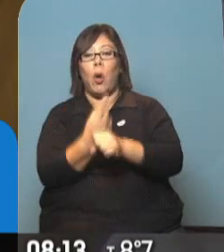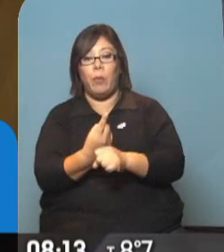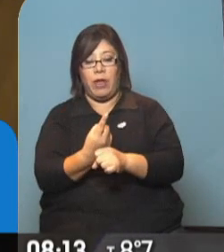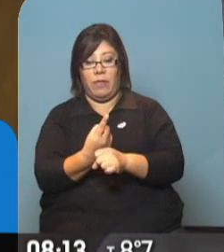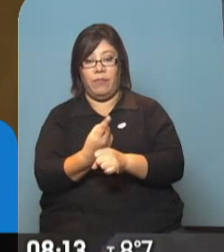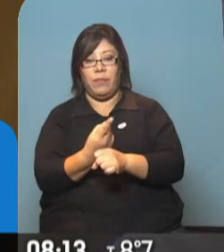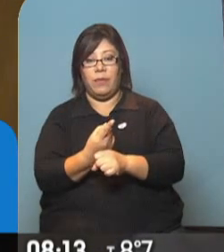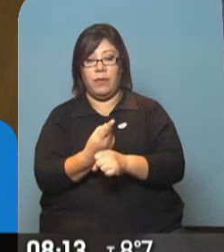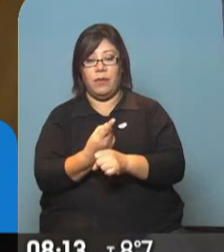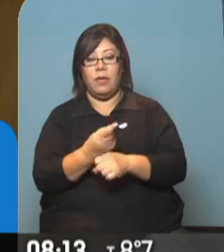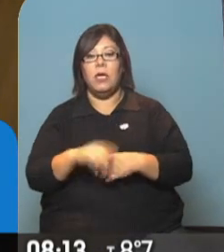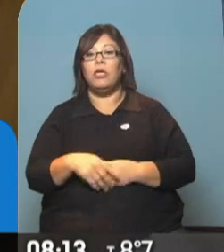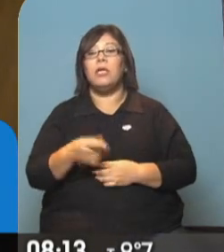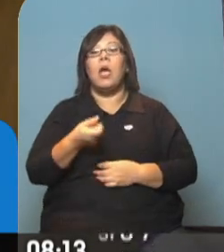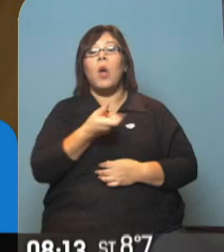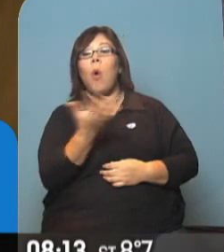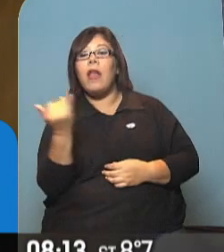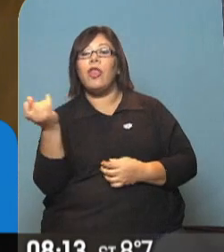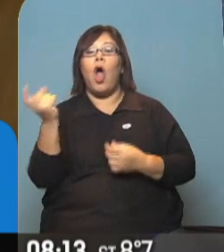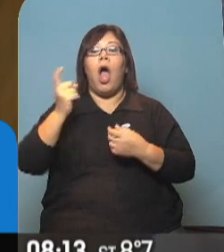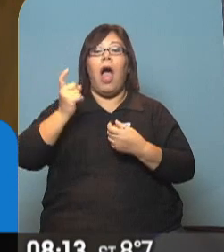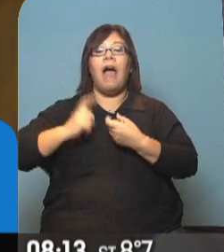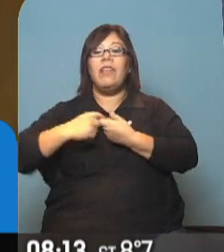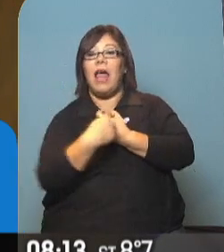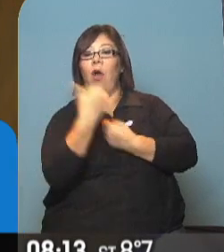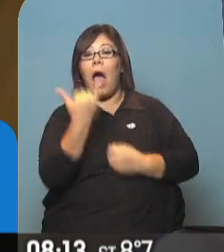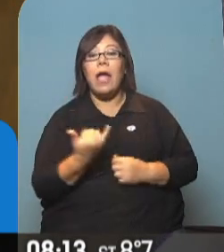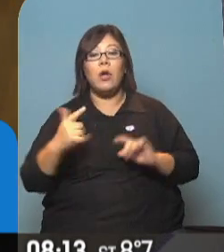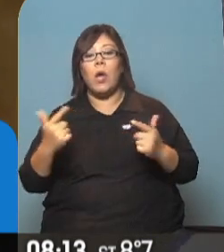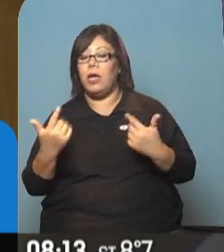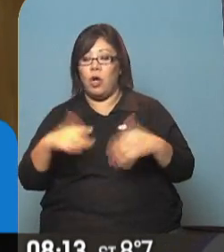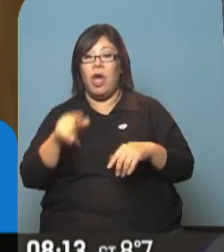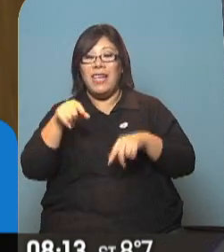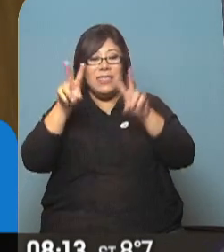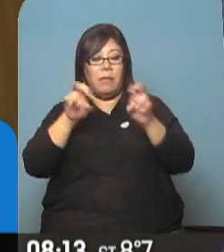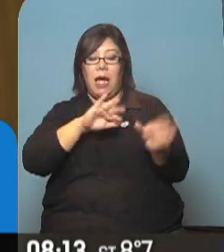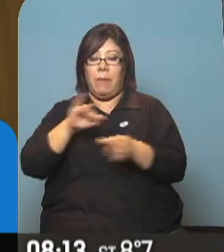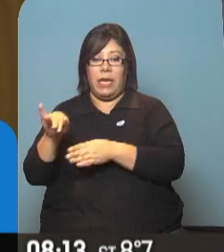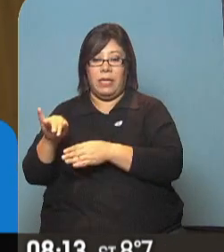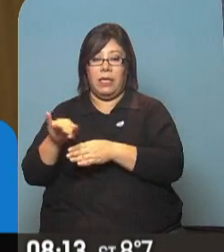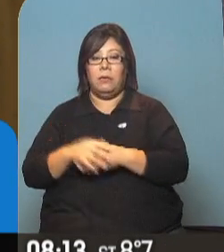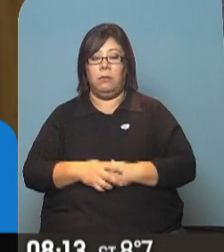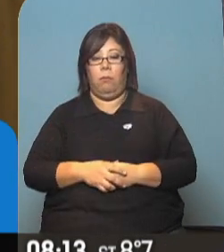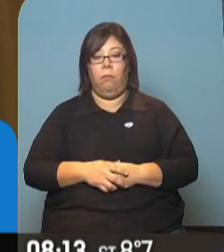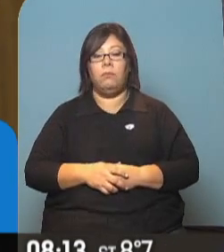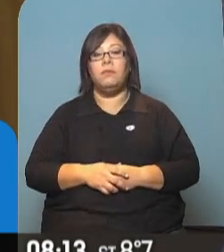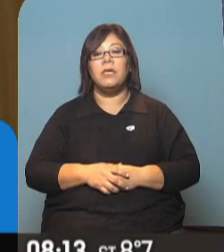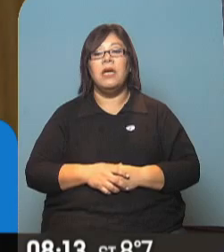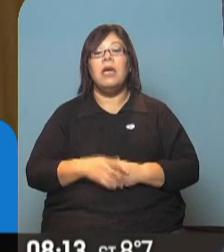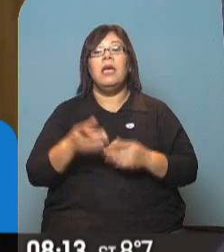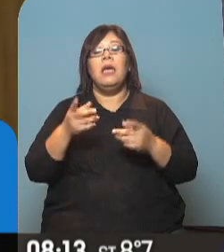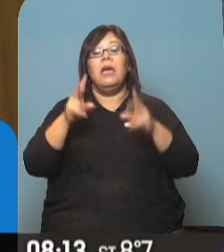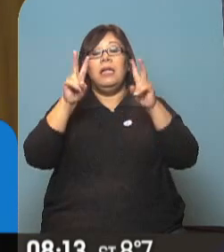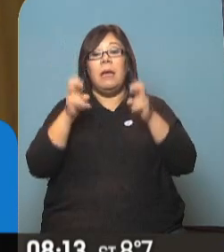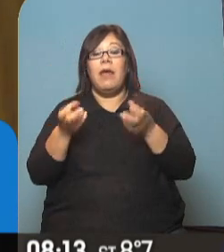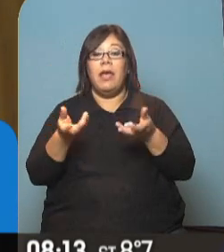es un tema de cuántos afiliados puedan o no puedan tener. En relación con con la afectación del servicio, como dijimos